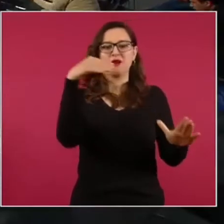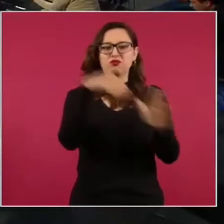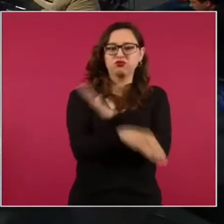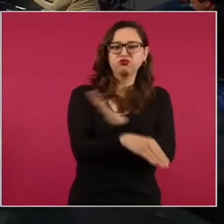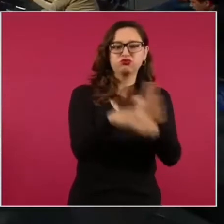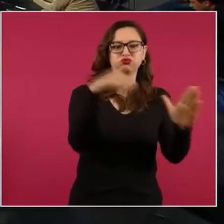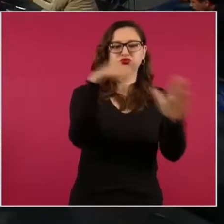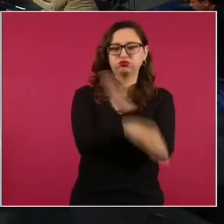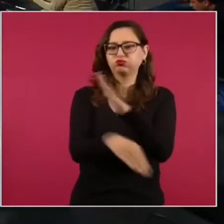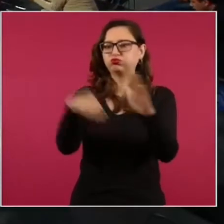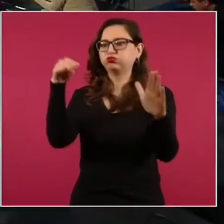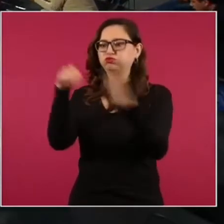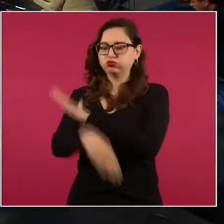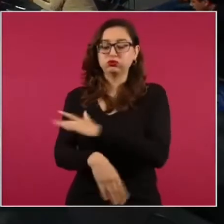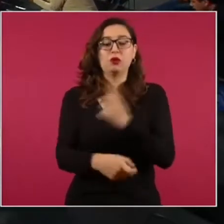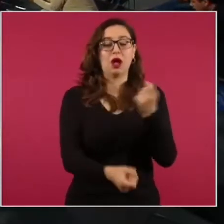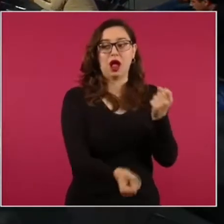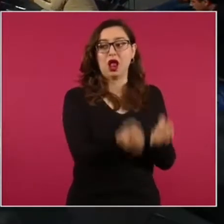Ahora